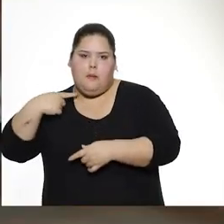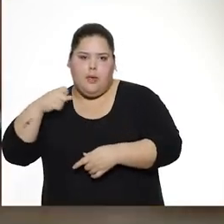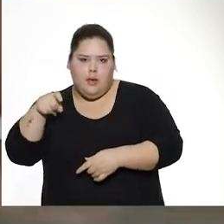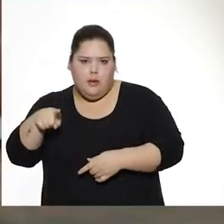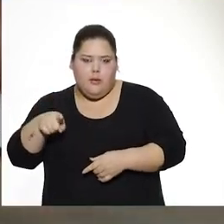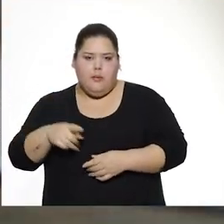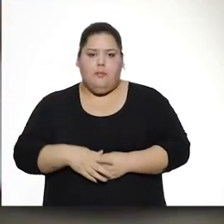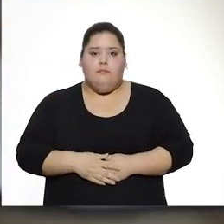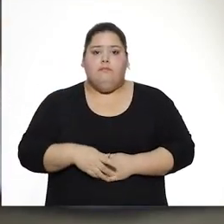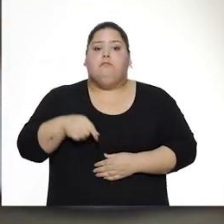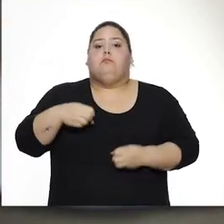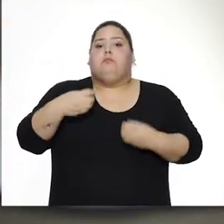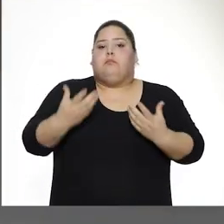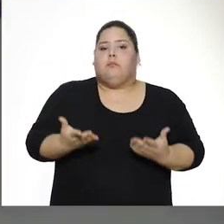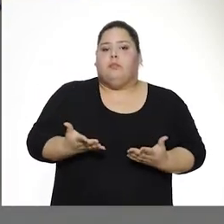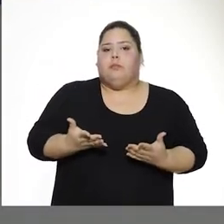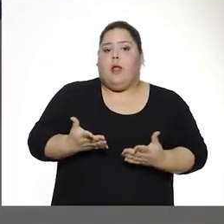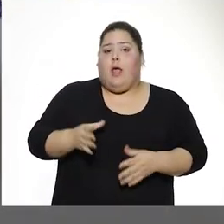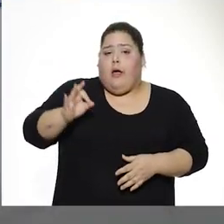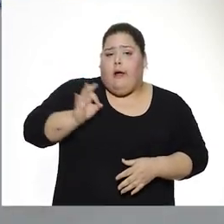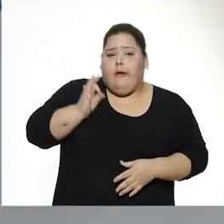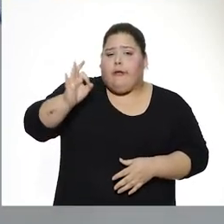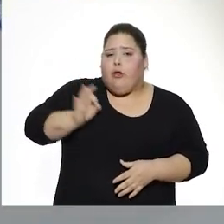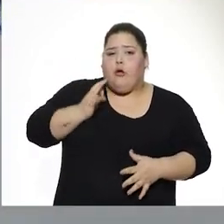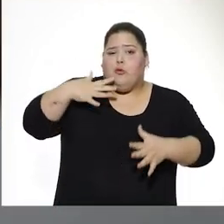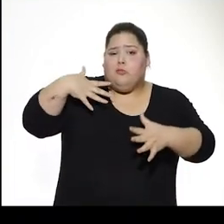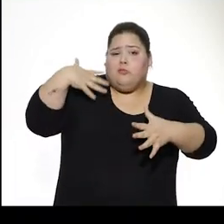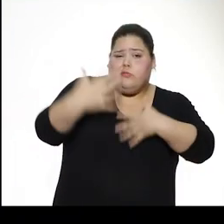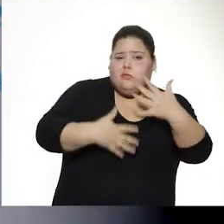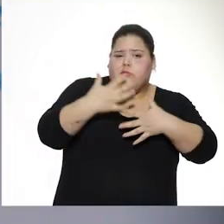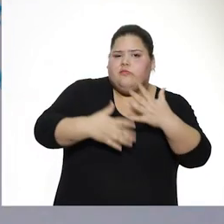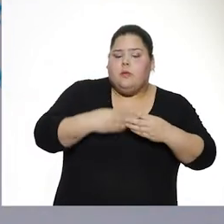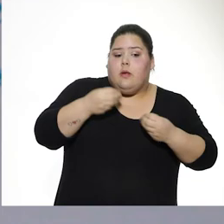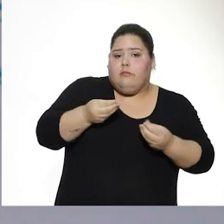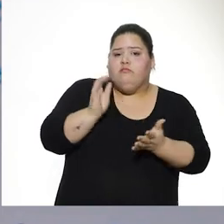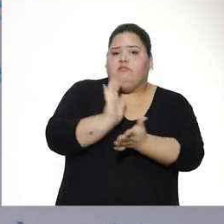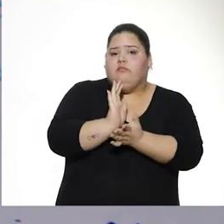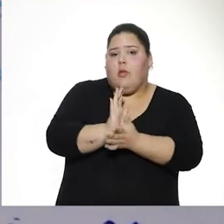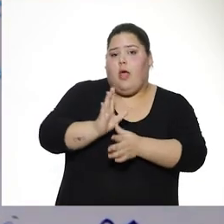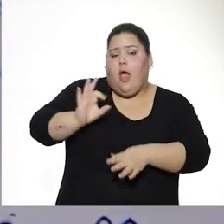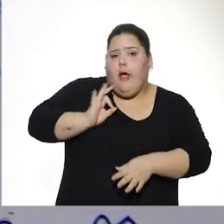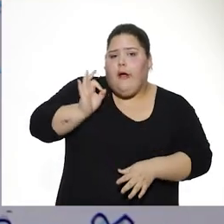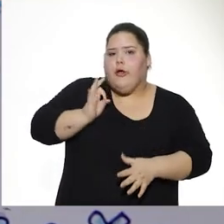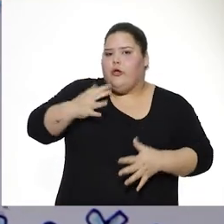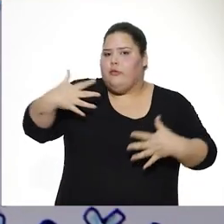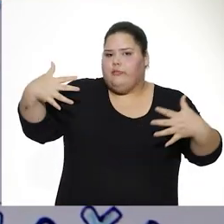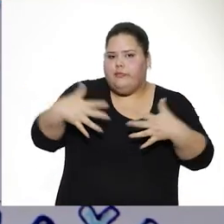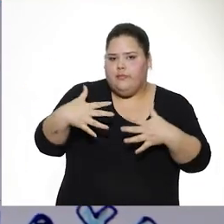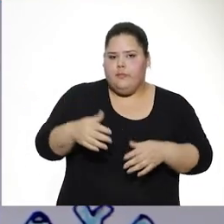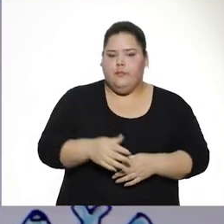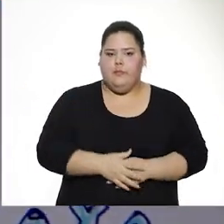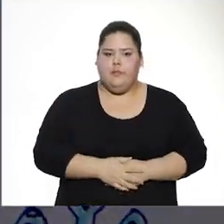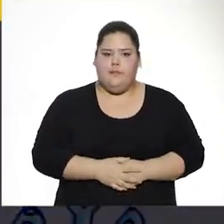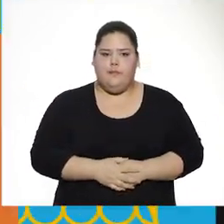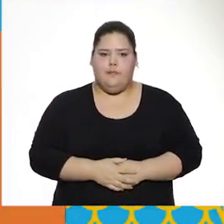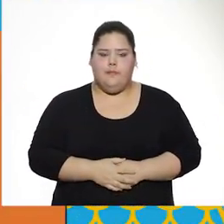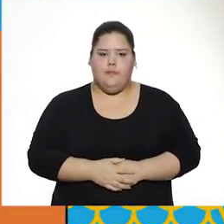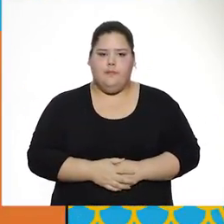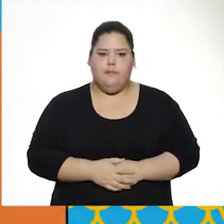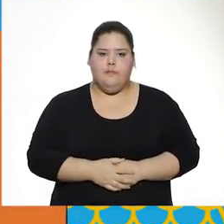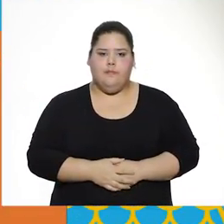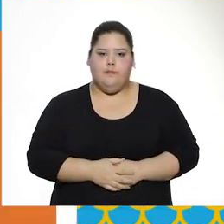colonial. Entonces, los años de la revolución iban a ser también años de guerra.